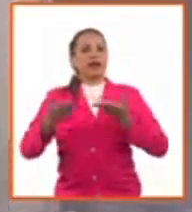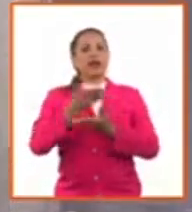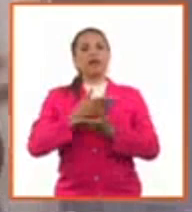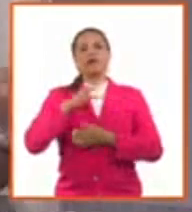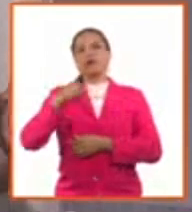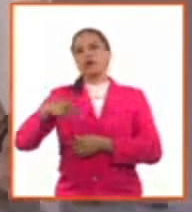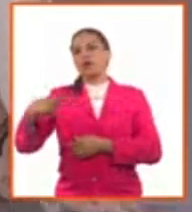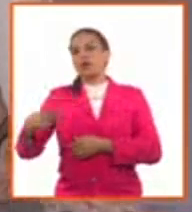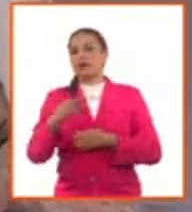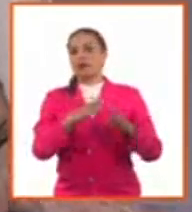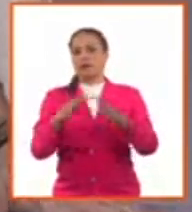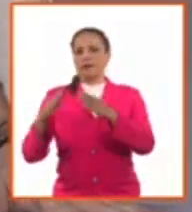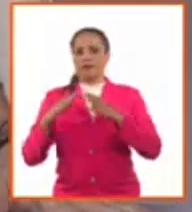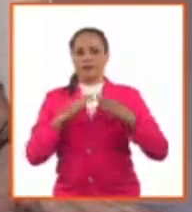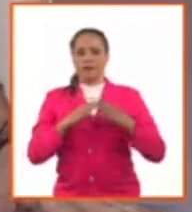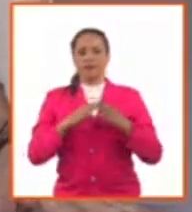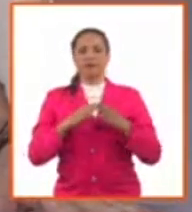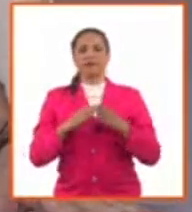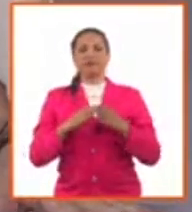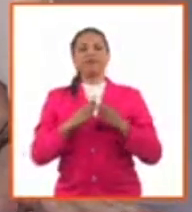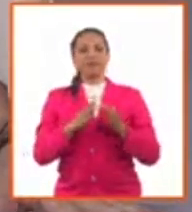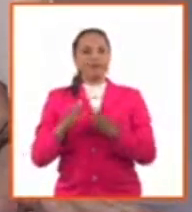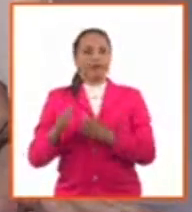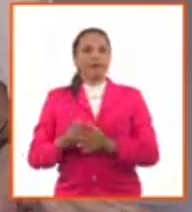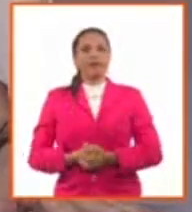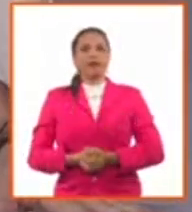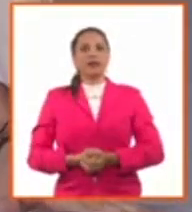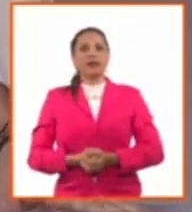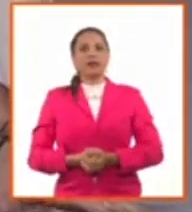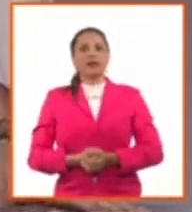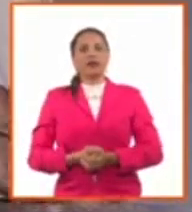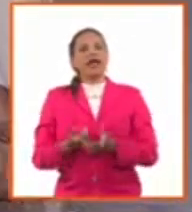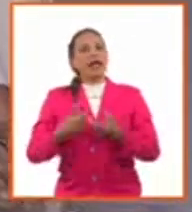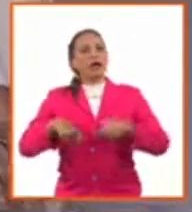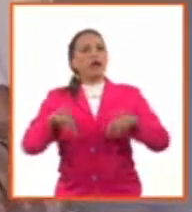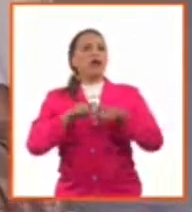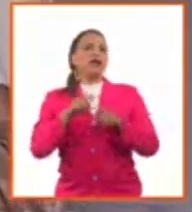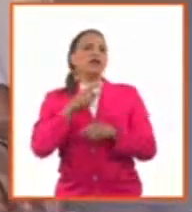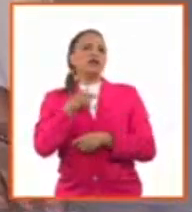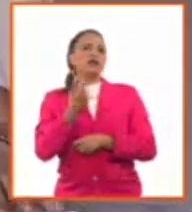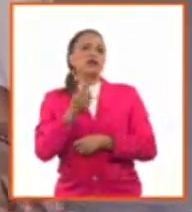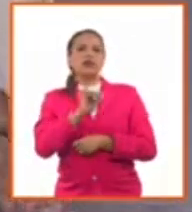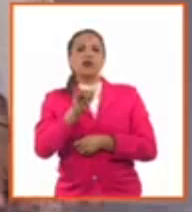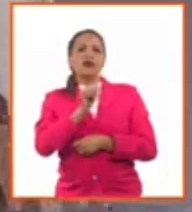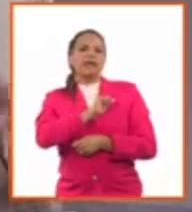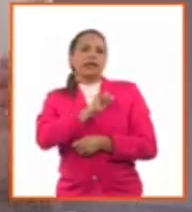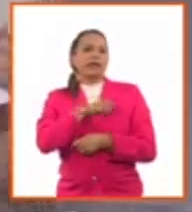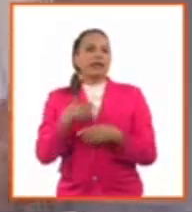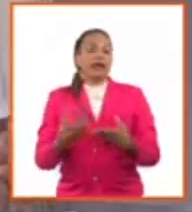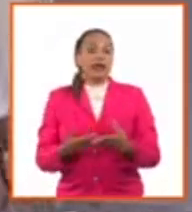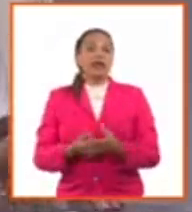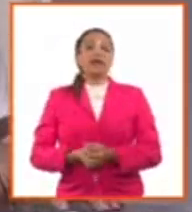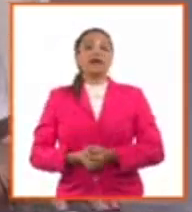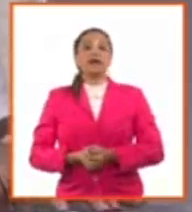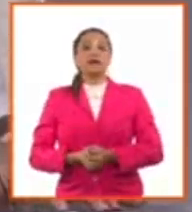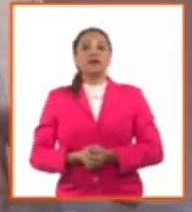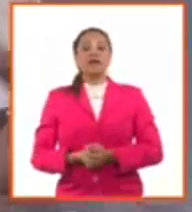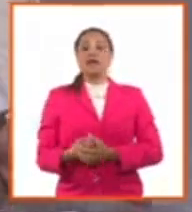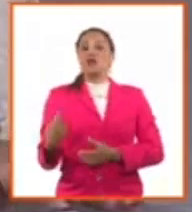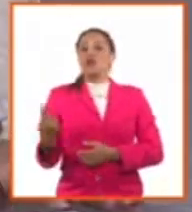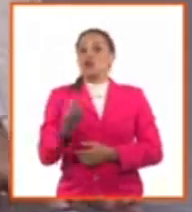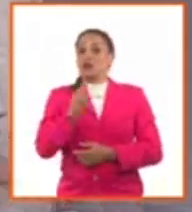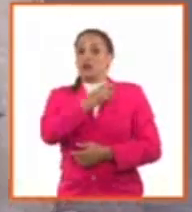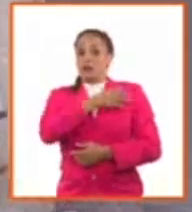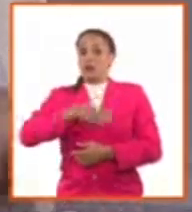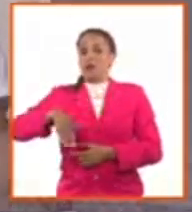intercambio permanente con nuestras comunidades. Hay una premisa que también aspira a este congreso en nuestros consejos populares y es que